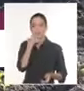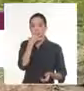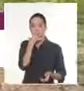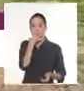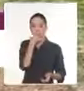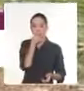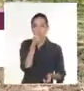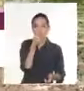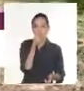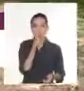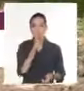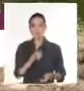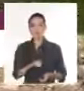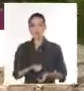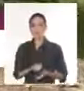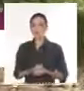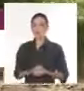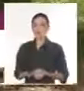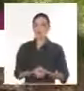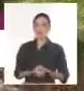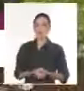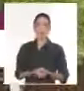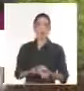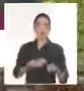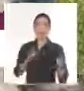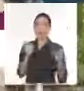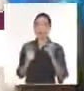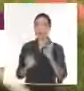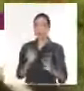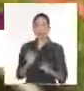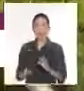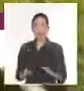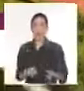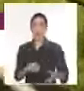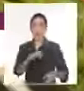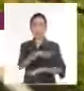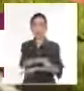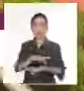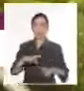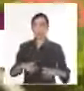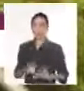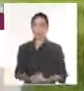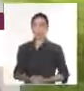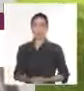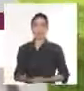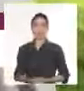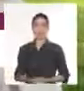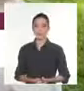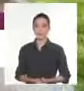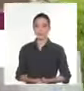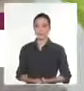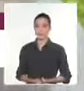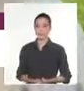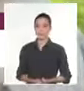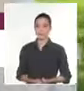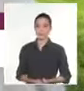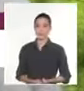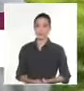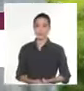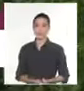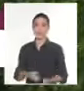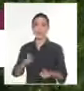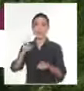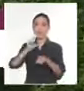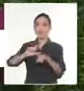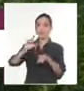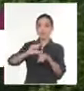los animales. Hay historias y compromisos que se conjugan en los campos de un municipio santiaguero eminentemente agrícola y